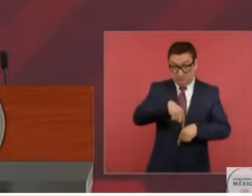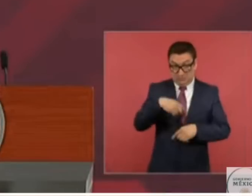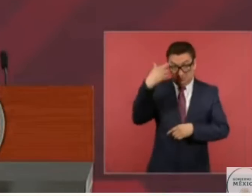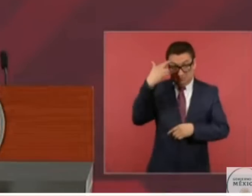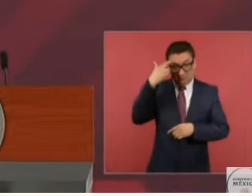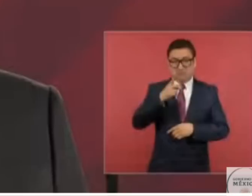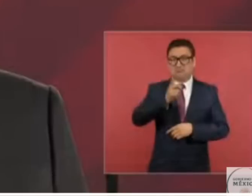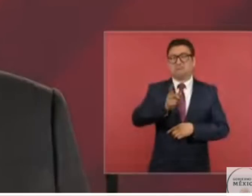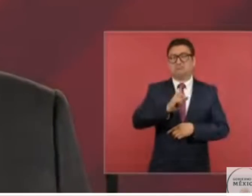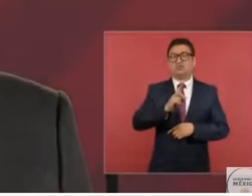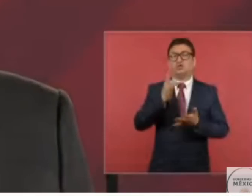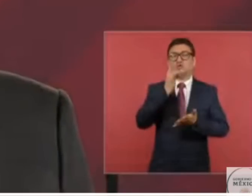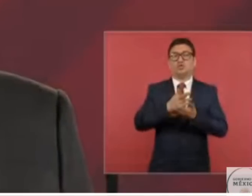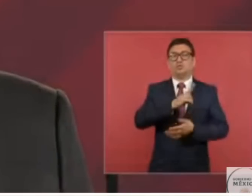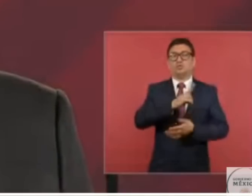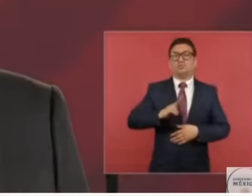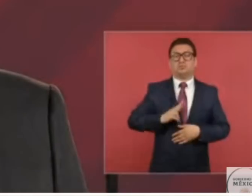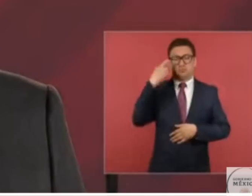Mandaban los virreyes